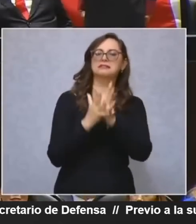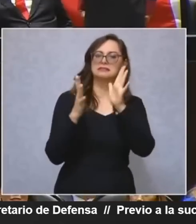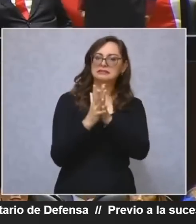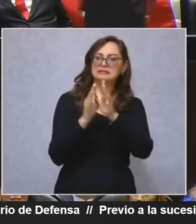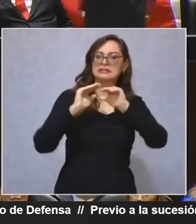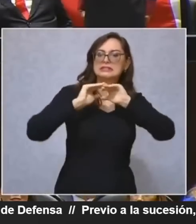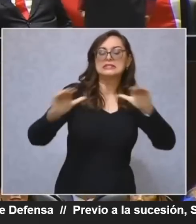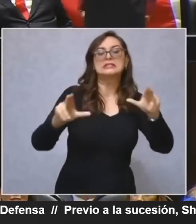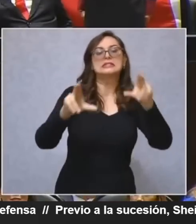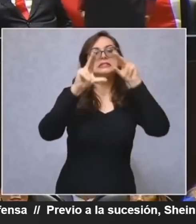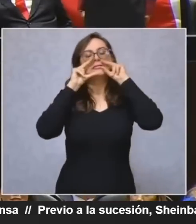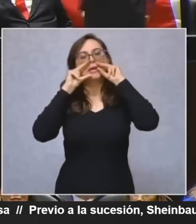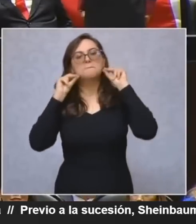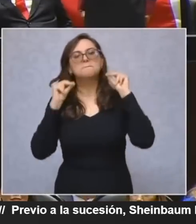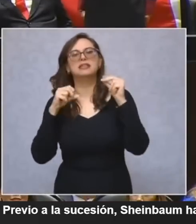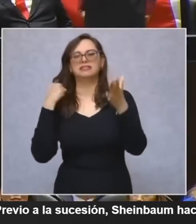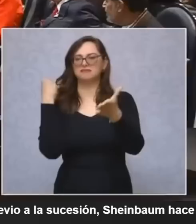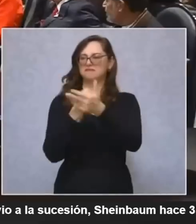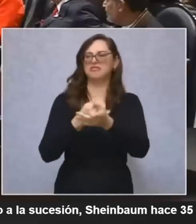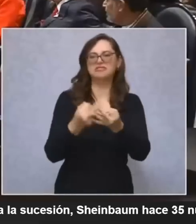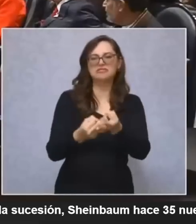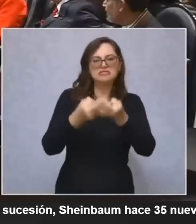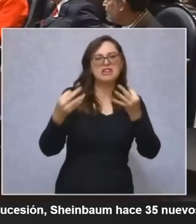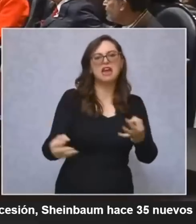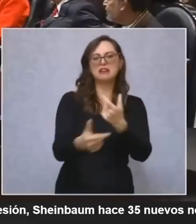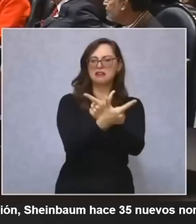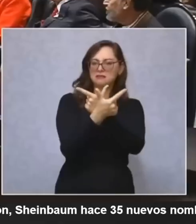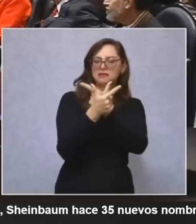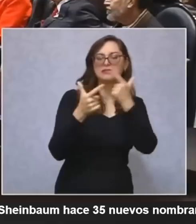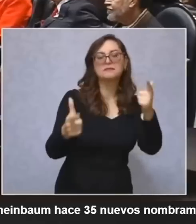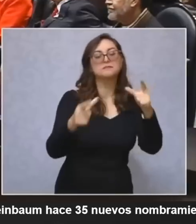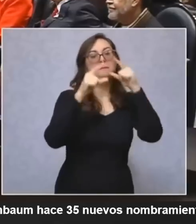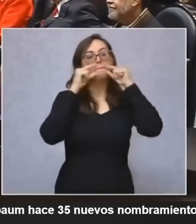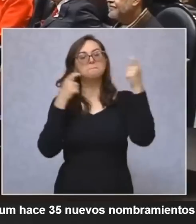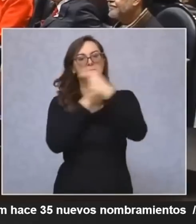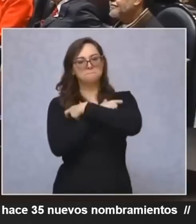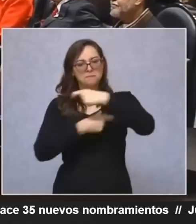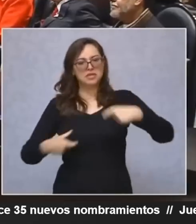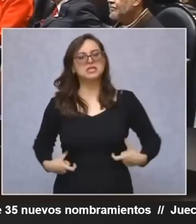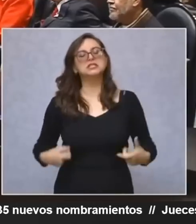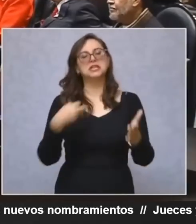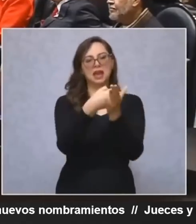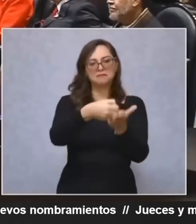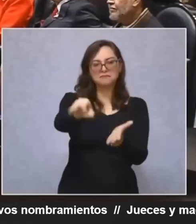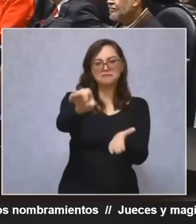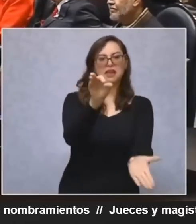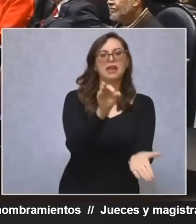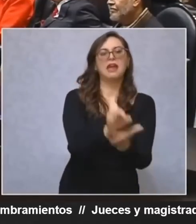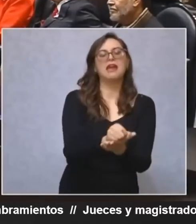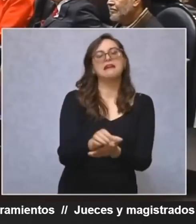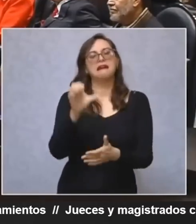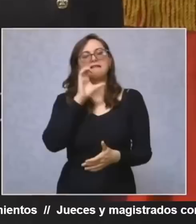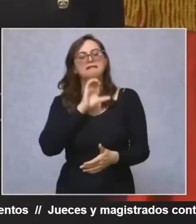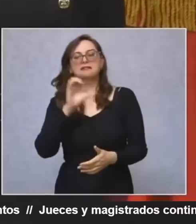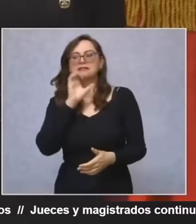supo demandar tierra y libertad, del valiente Villa y también de Carranza como único